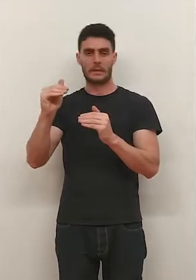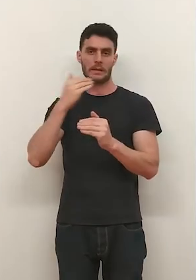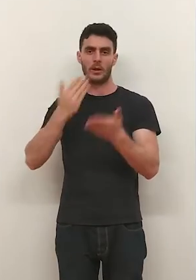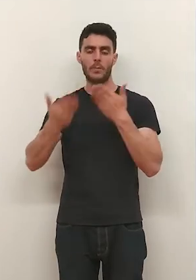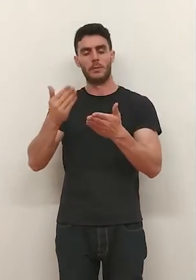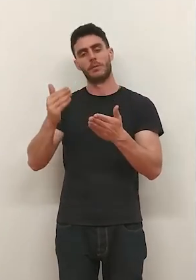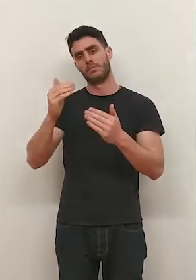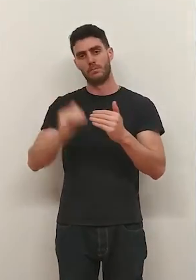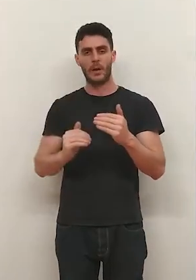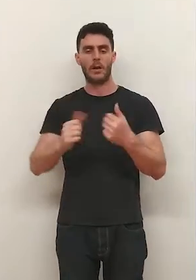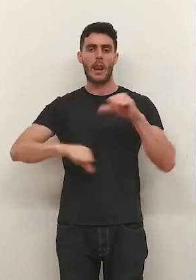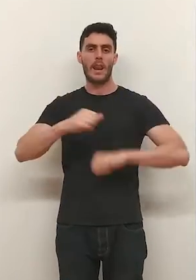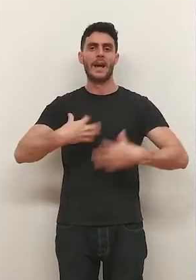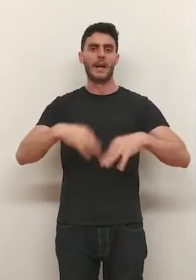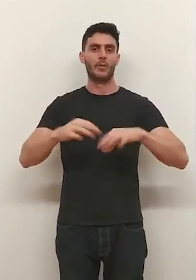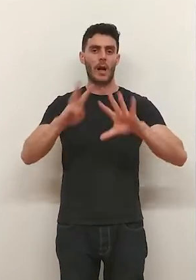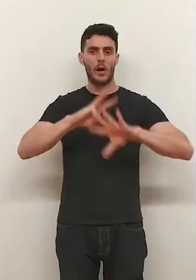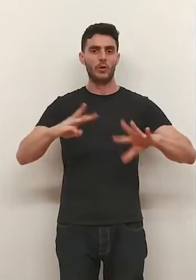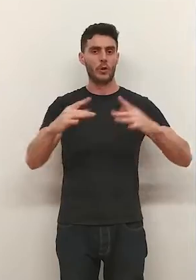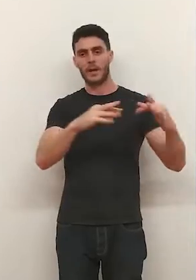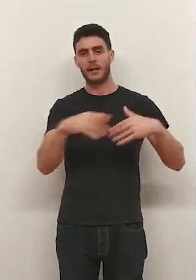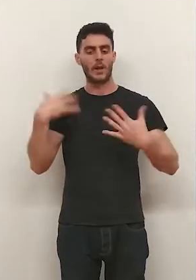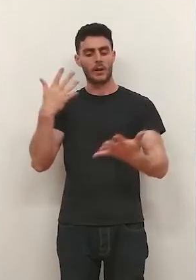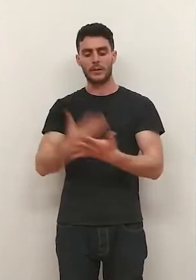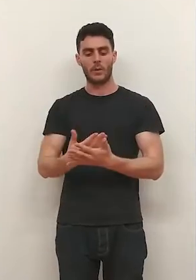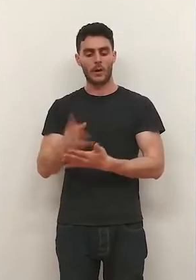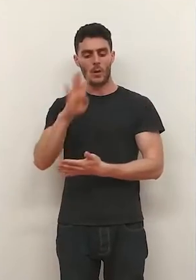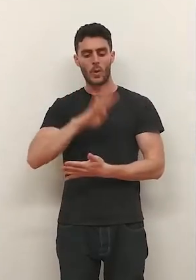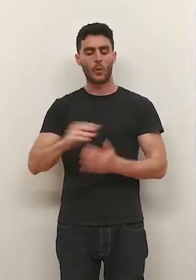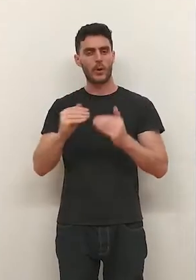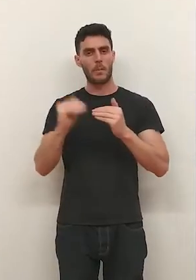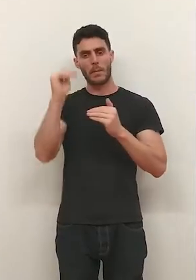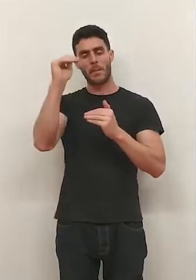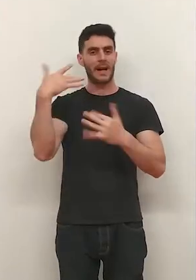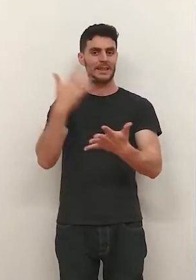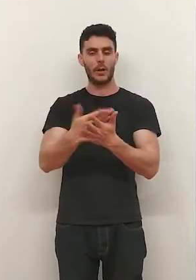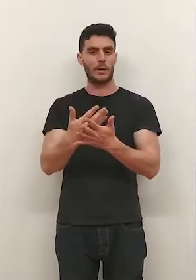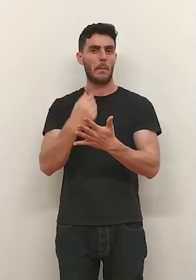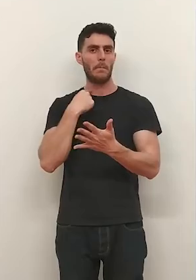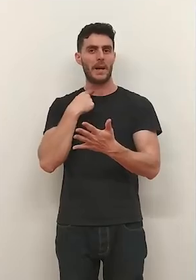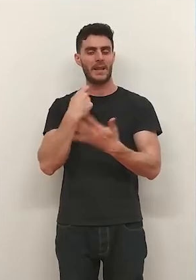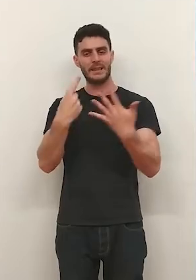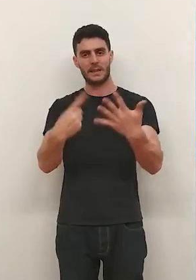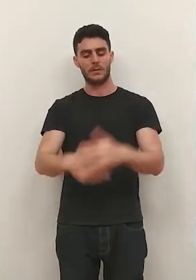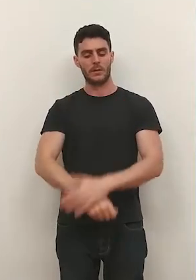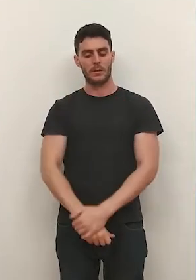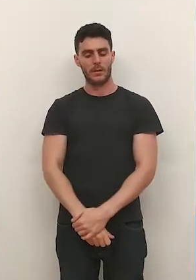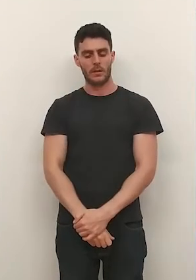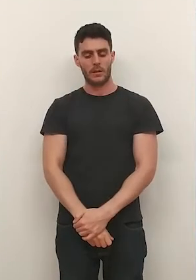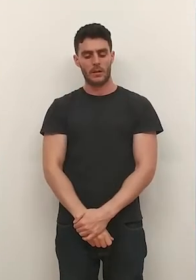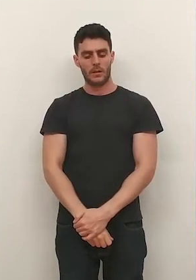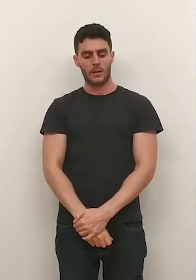tabla, al menos en liga regular. De los 8 partidos que ha jugado ante los 4 primeros clasificados, ha perdido 6.